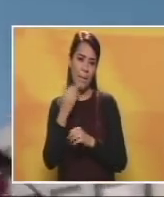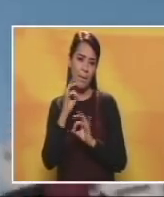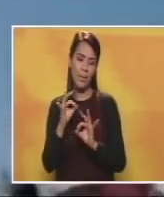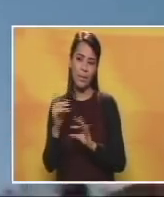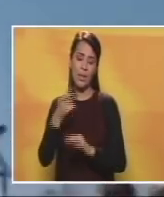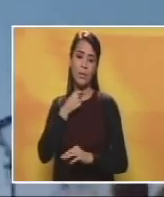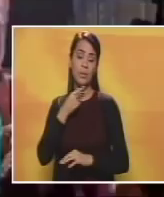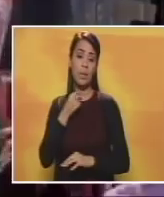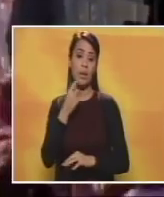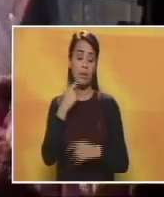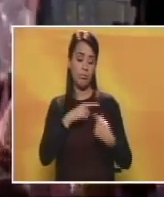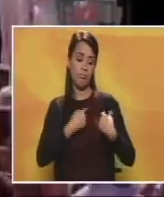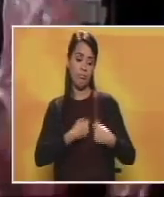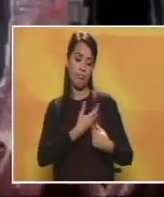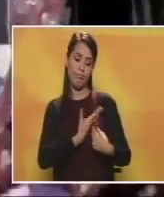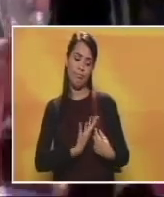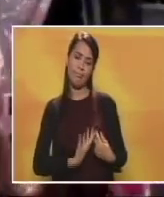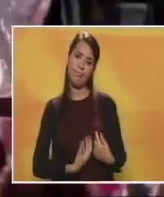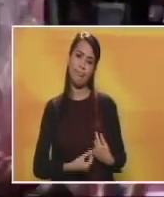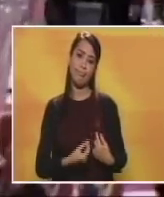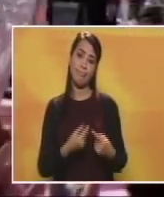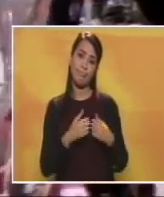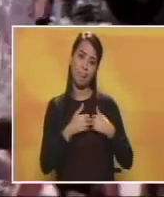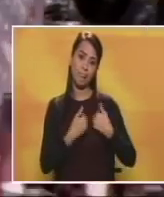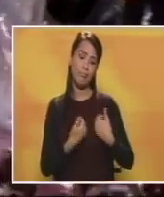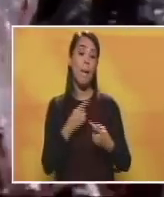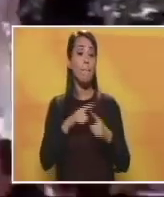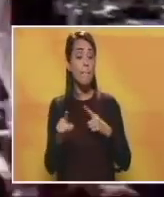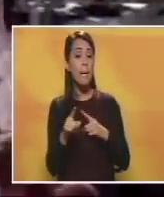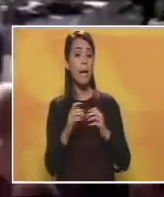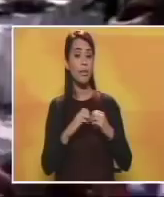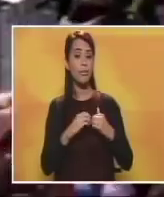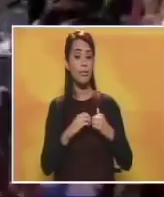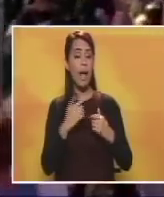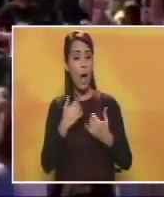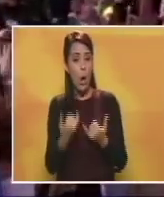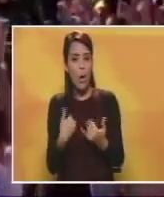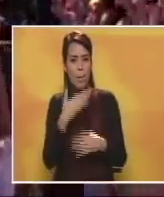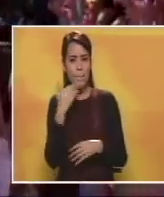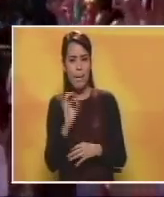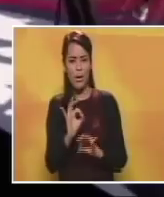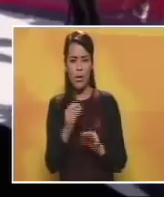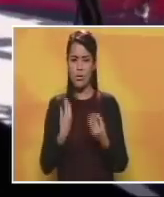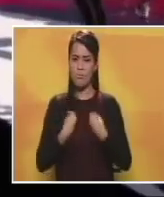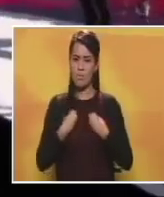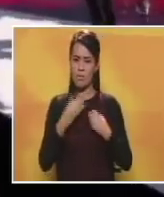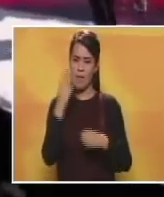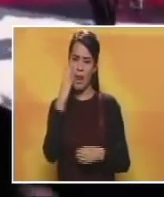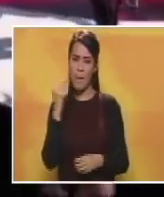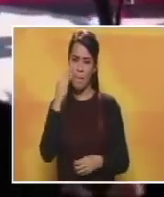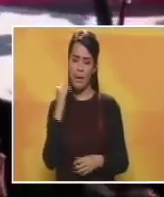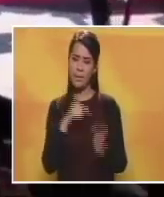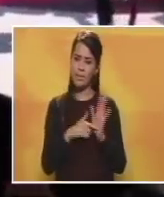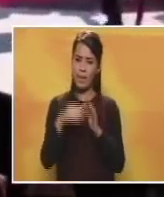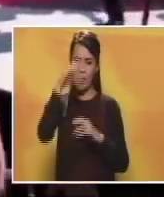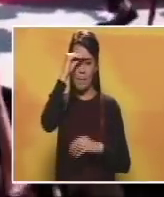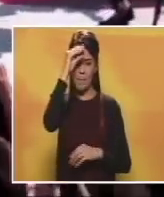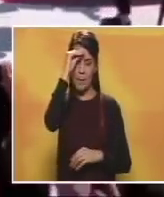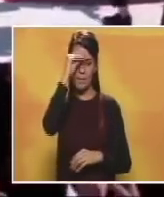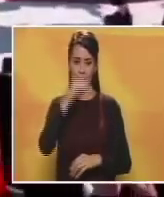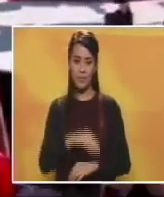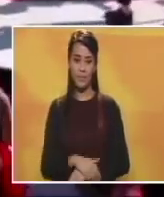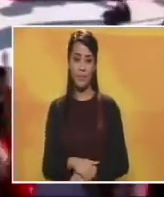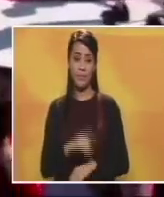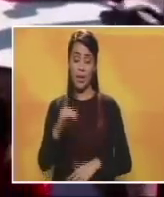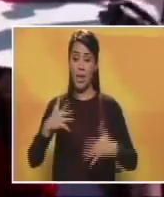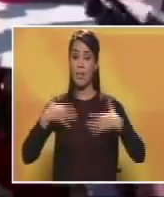rompió mi corazón, dijo la estrella. Sin embargo, aseguró que actualmente se encuentra recuperada y que vivió la experiencia como una prueba de aprendizaje.